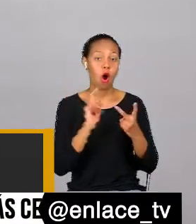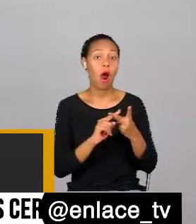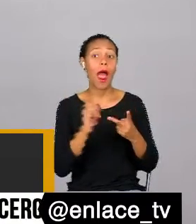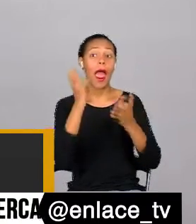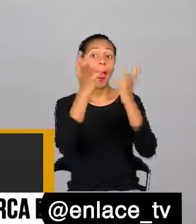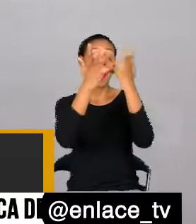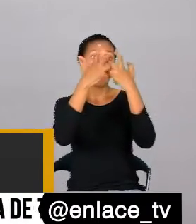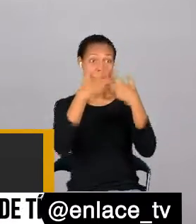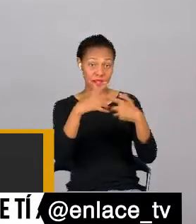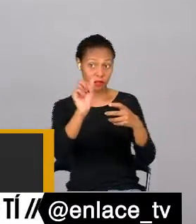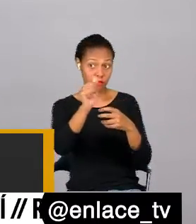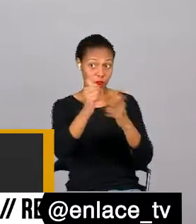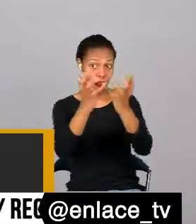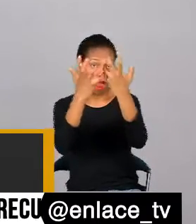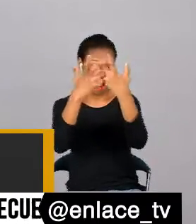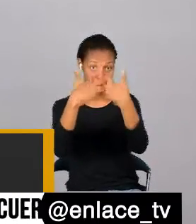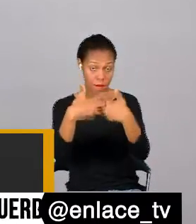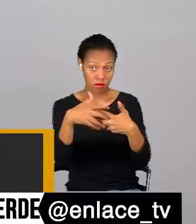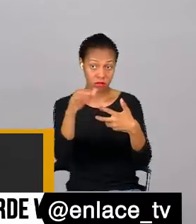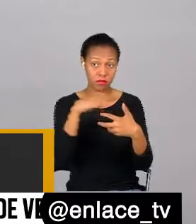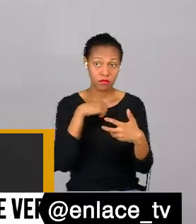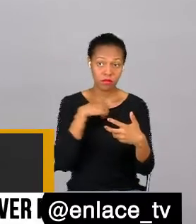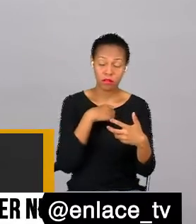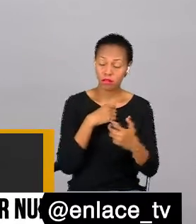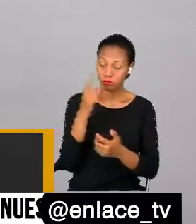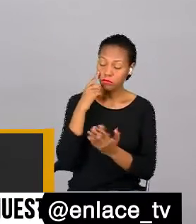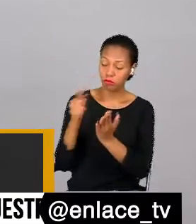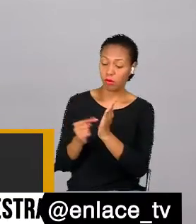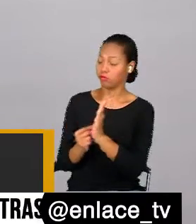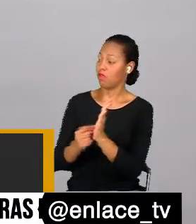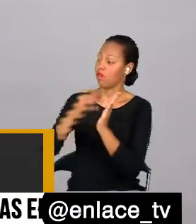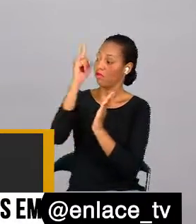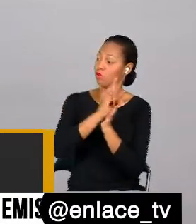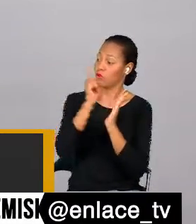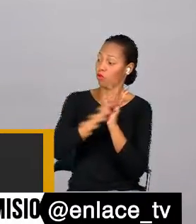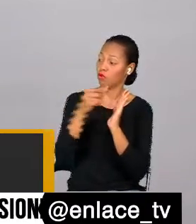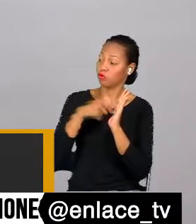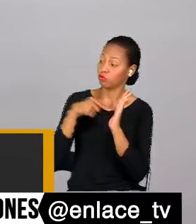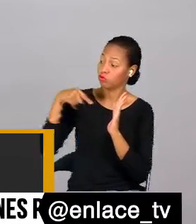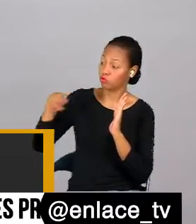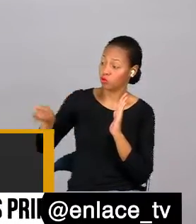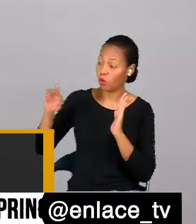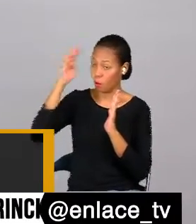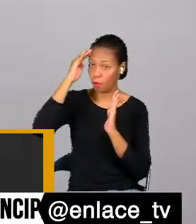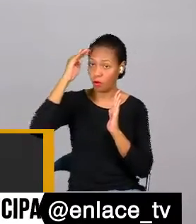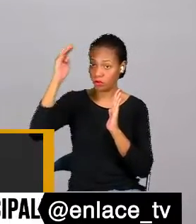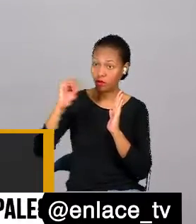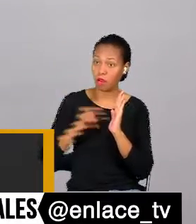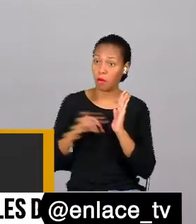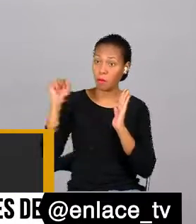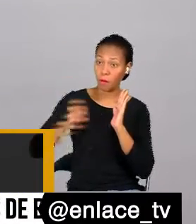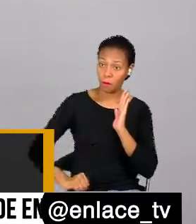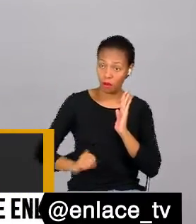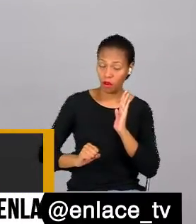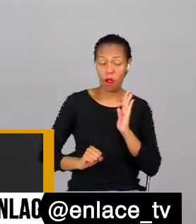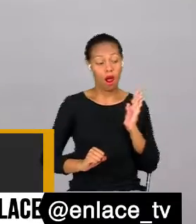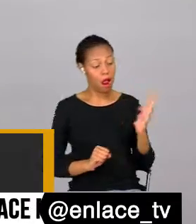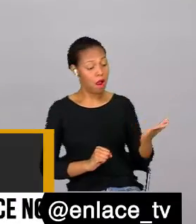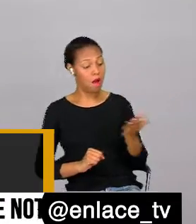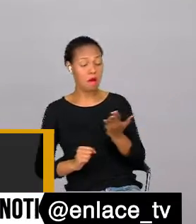una app que se puede descargar al dispositivo móvil y desde mi teléfono inteligente yo puedo acceder a